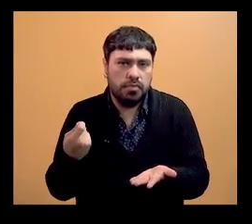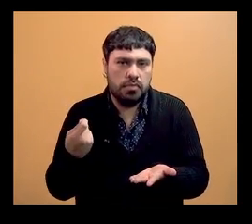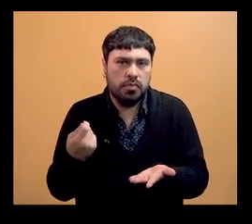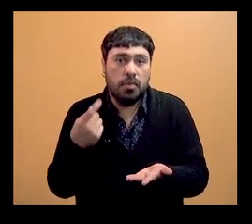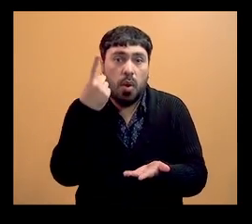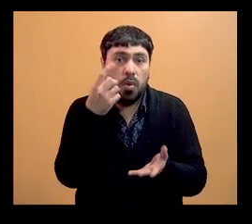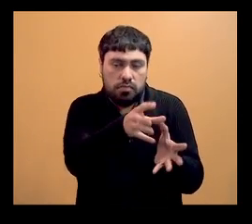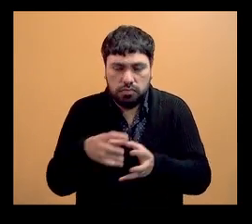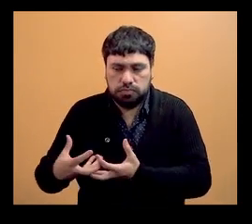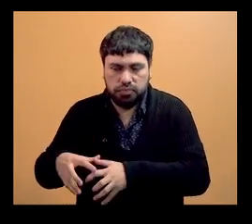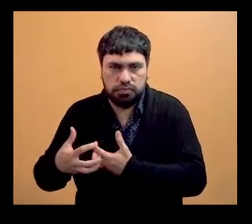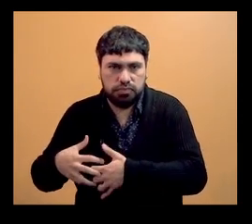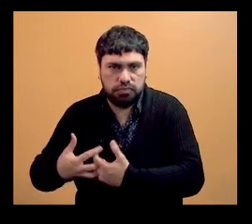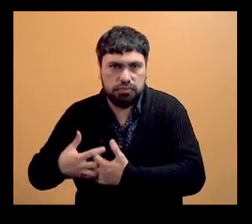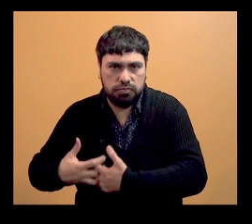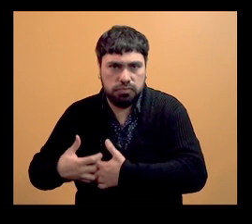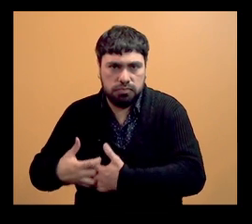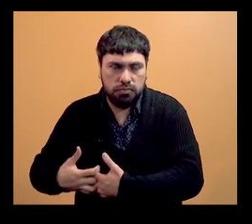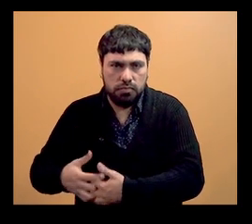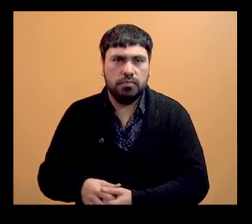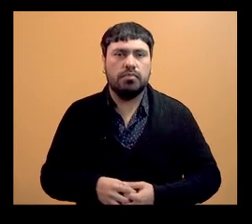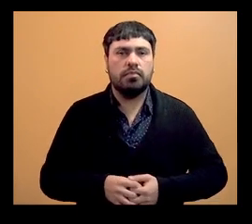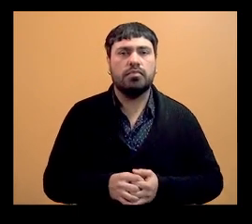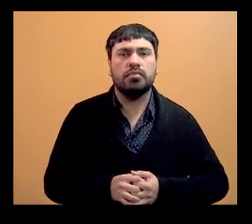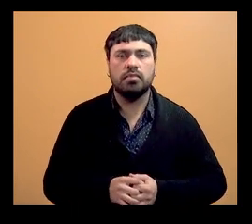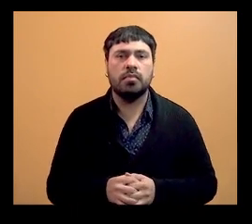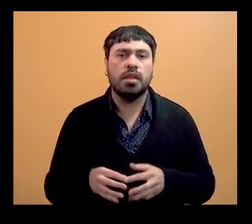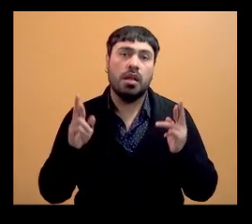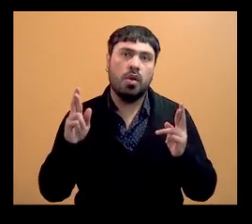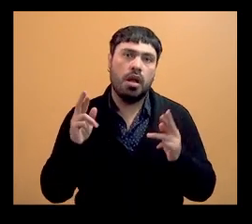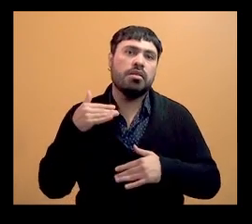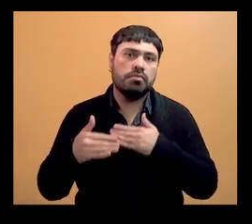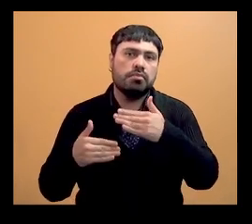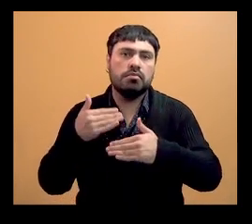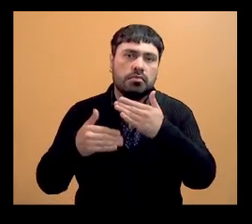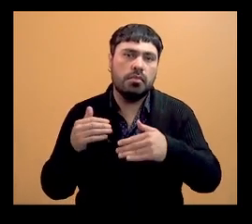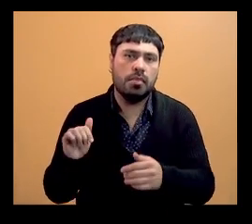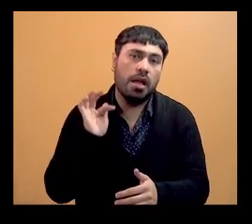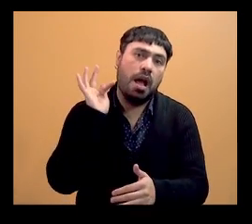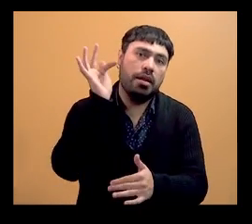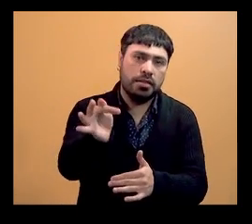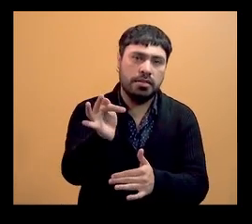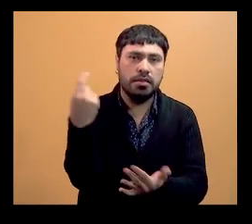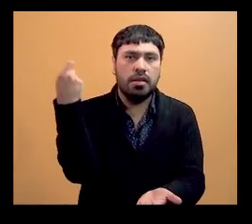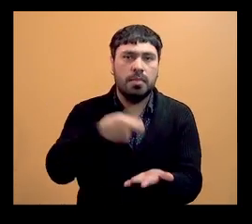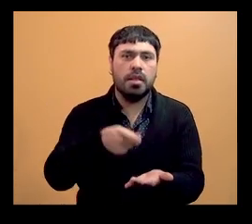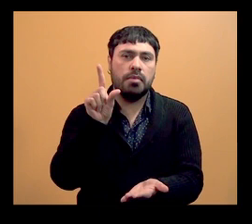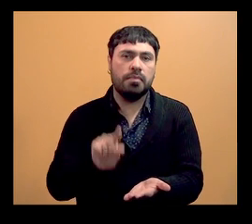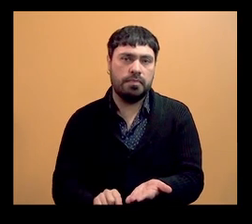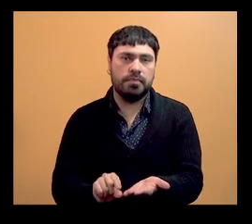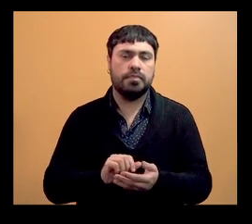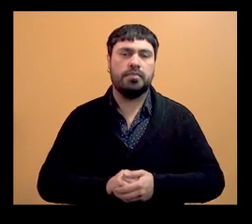una cuestión de tiempo, pero que además están propiciando e impulsando que todavía se reduzcan más los costos con vehículos con clasificación